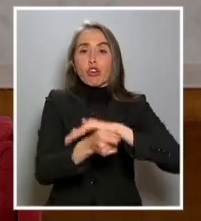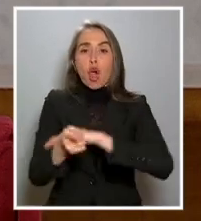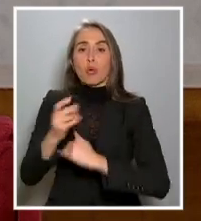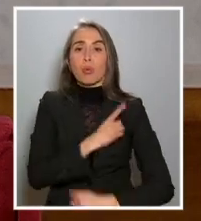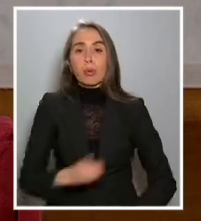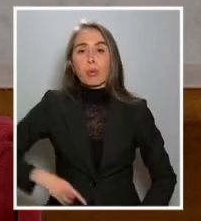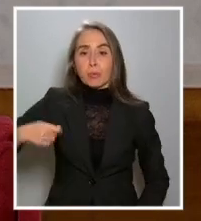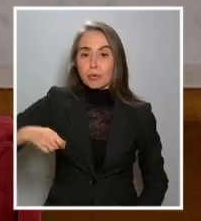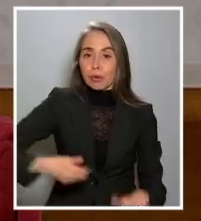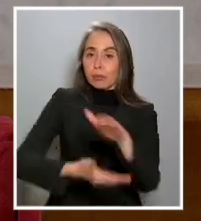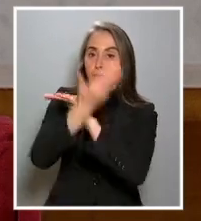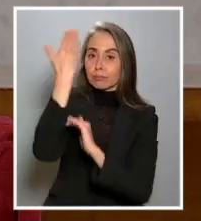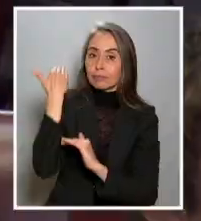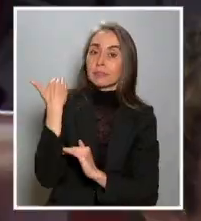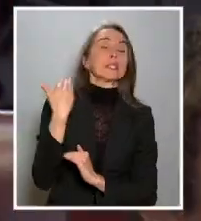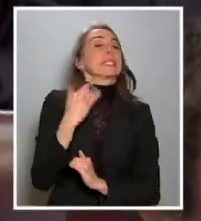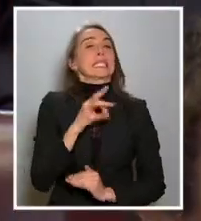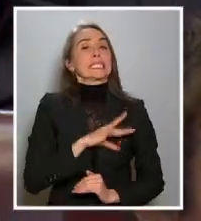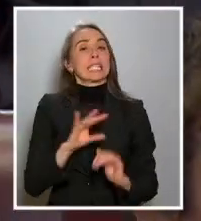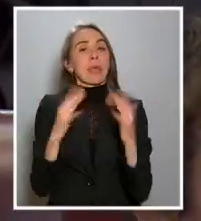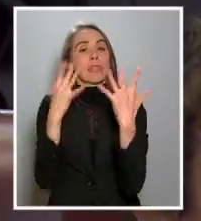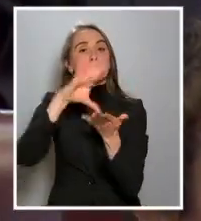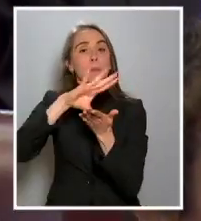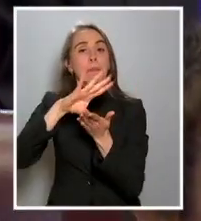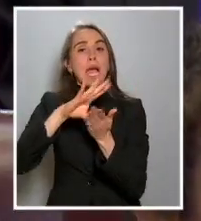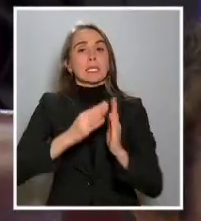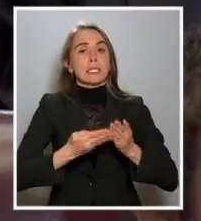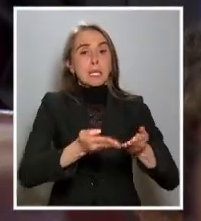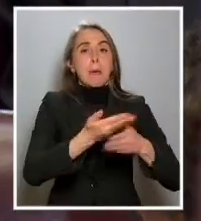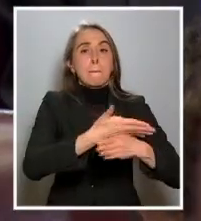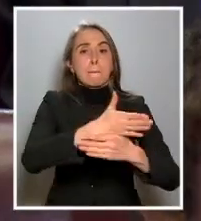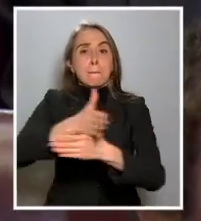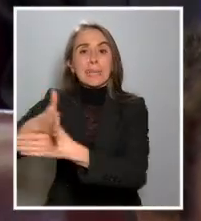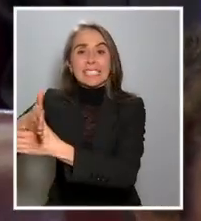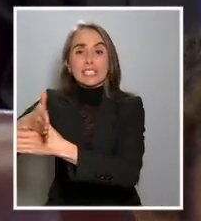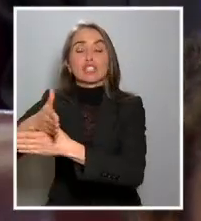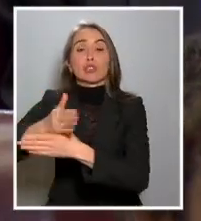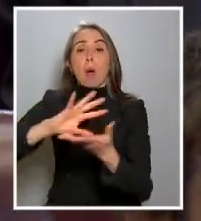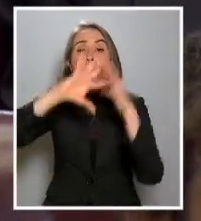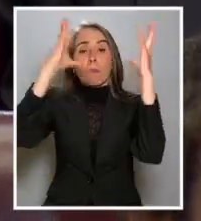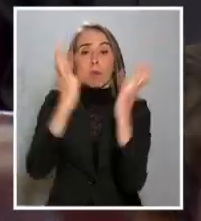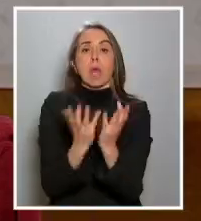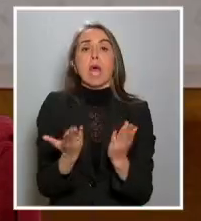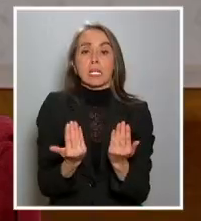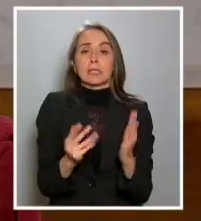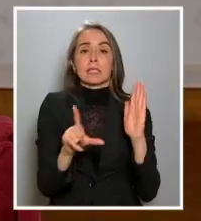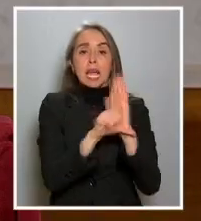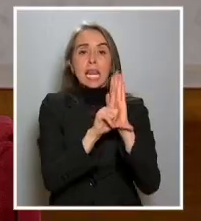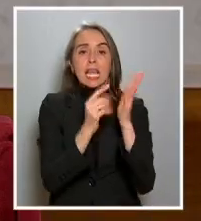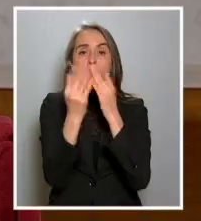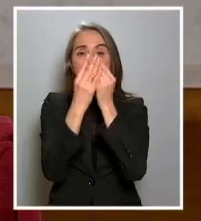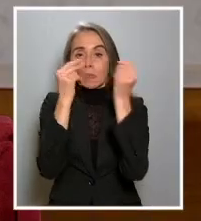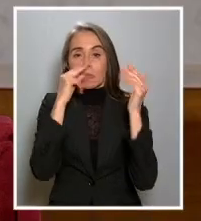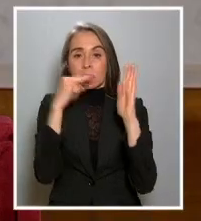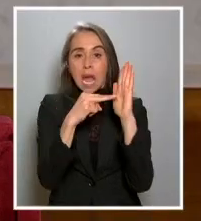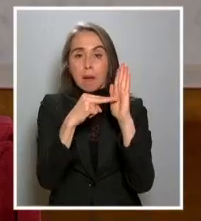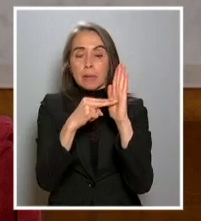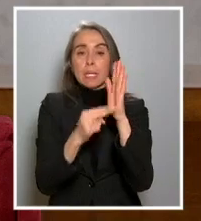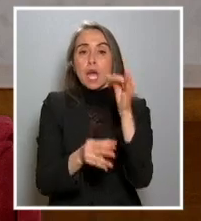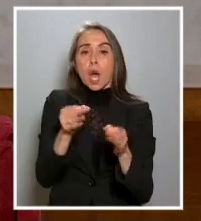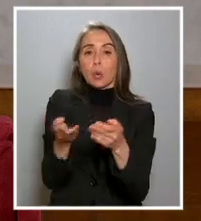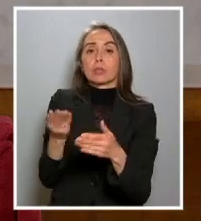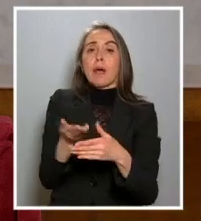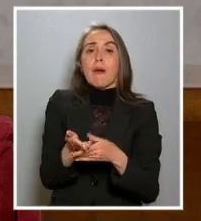Chile es la décima potencia pesquera mundial y merecemos una ley que avance en transparencia, justicia para la